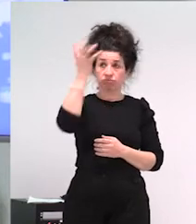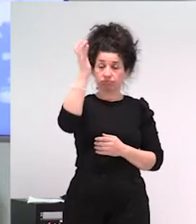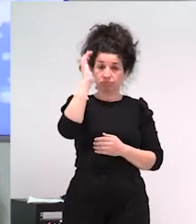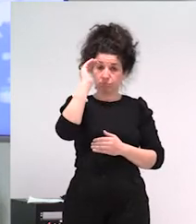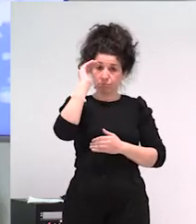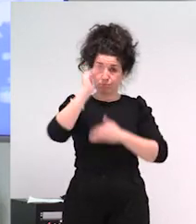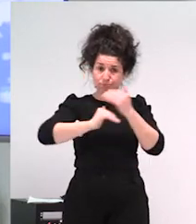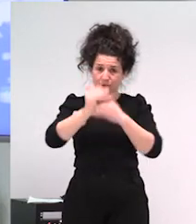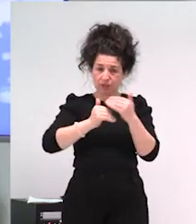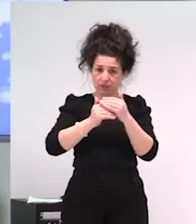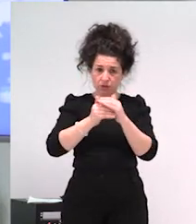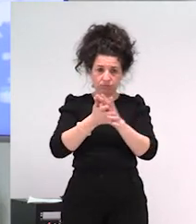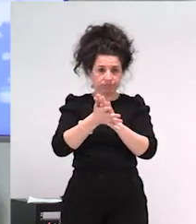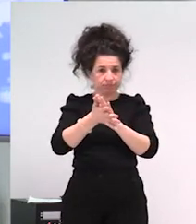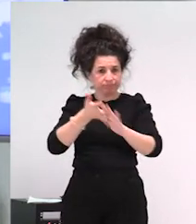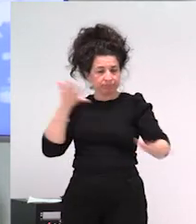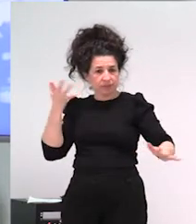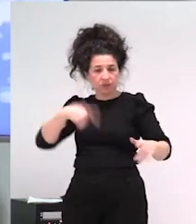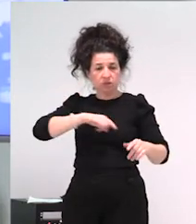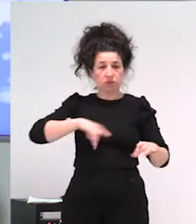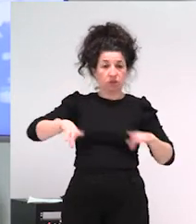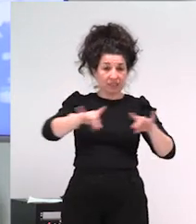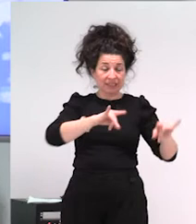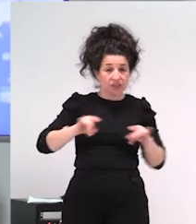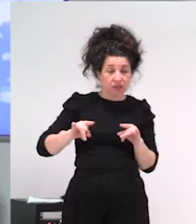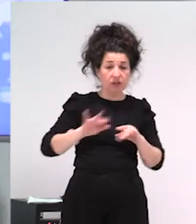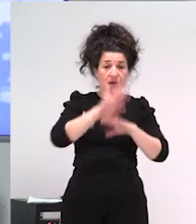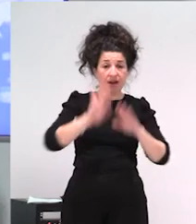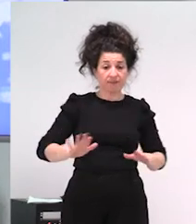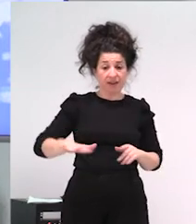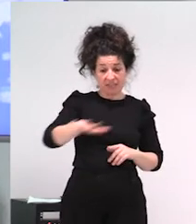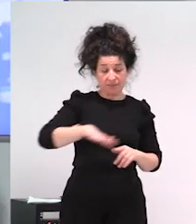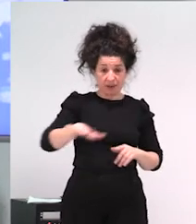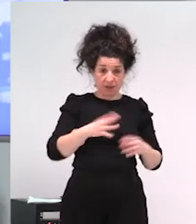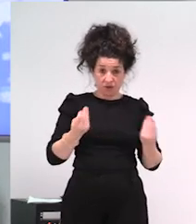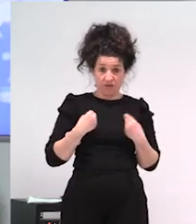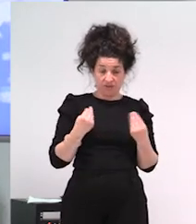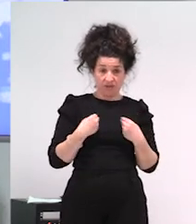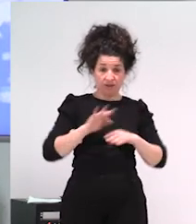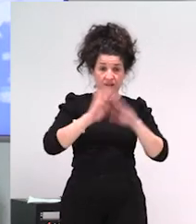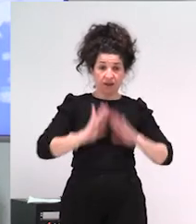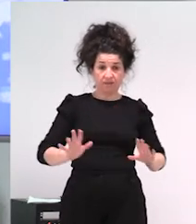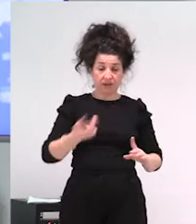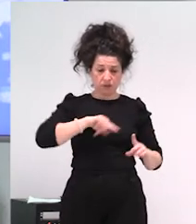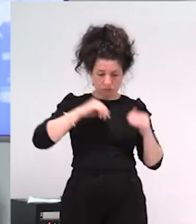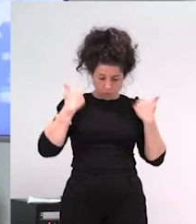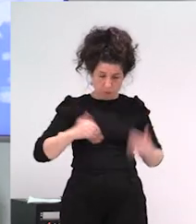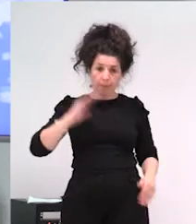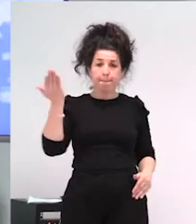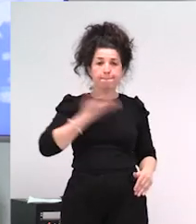climático en nuestros territorios y al final en los espacios donde vivimos. Y esto tiene unos efectos también sobre nuestros